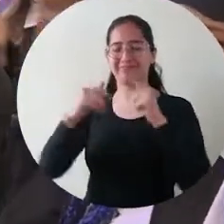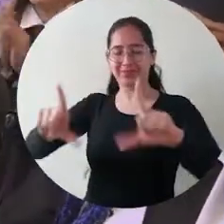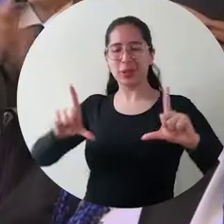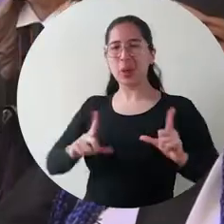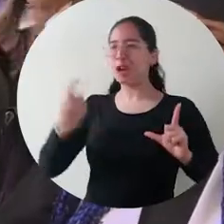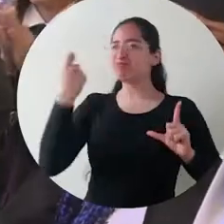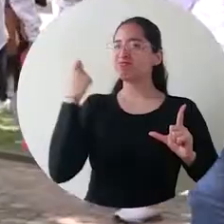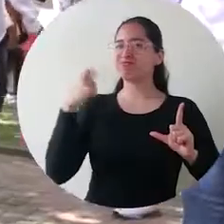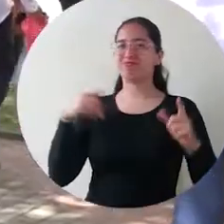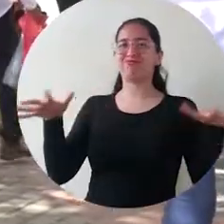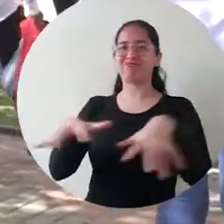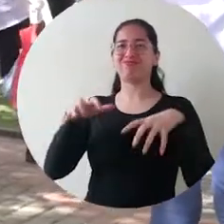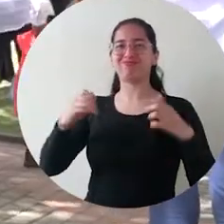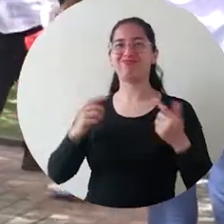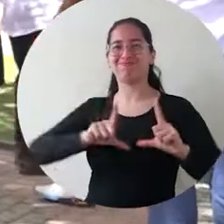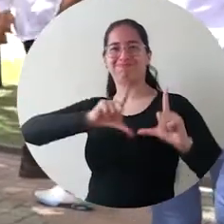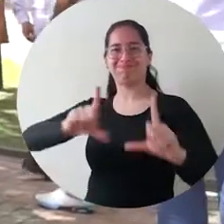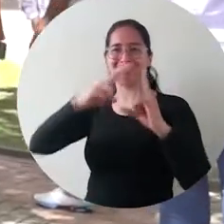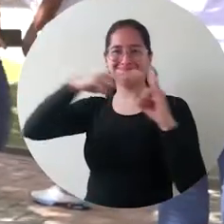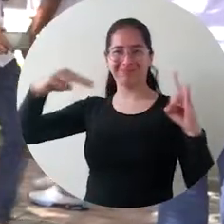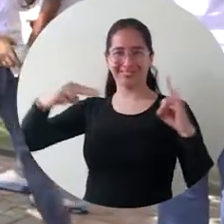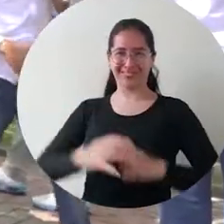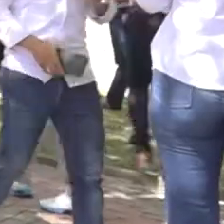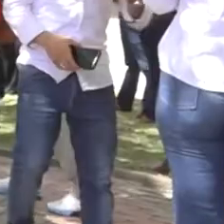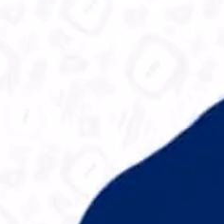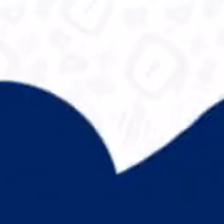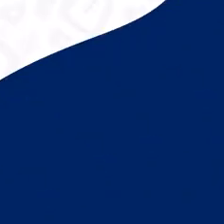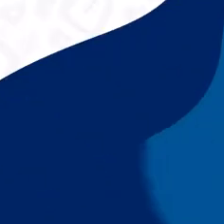más reciente ceremonia de graduación de la Universidad del Magdalena.